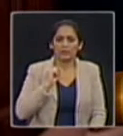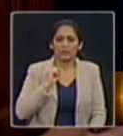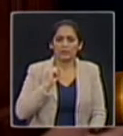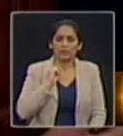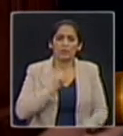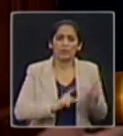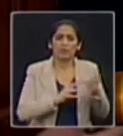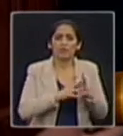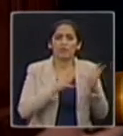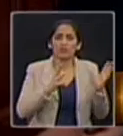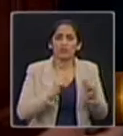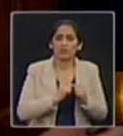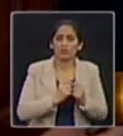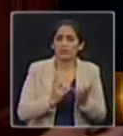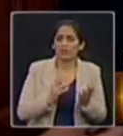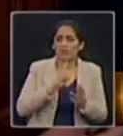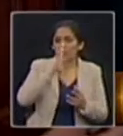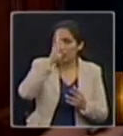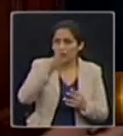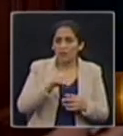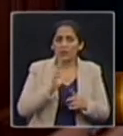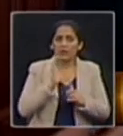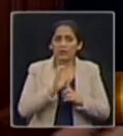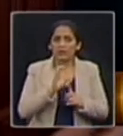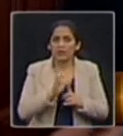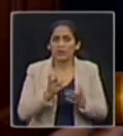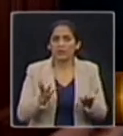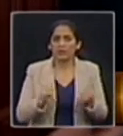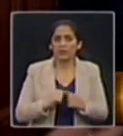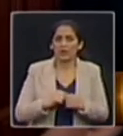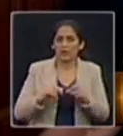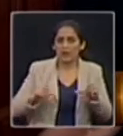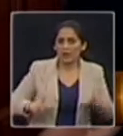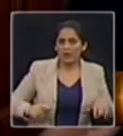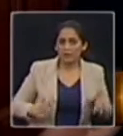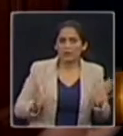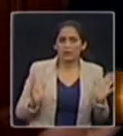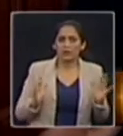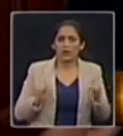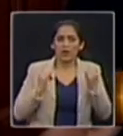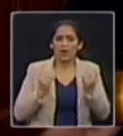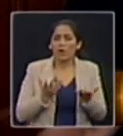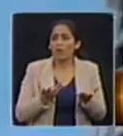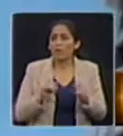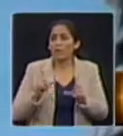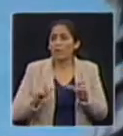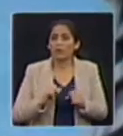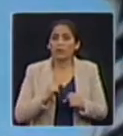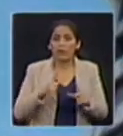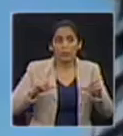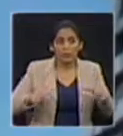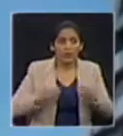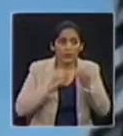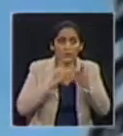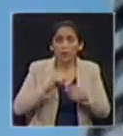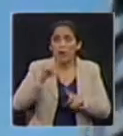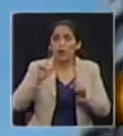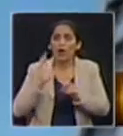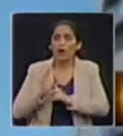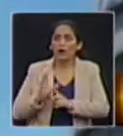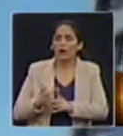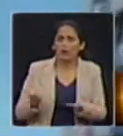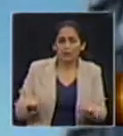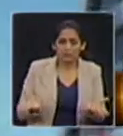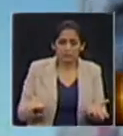Moreno. Y nadie cuestionó. Hoy, porque se tratan pronunciamientos de Lenín Moreno, están siendo cuestionados. En tanto, un informe de la